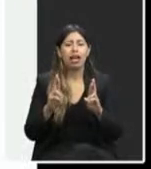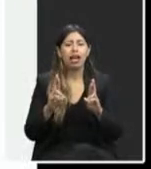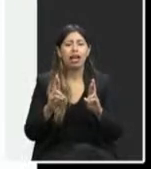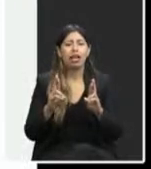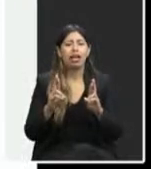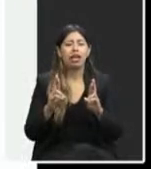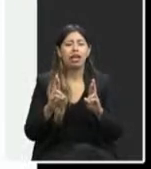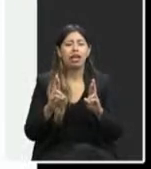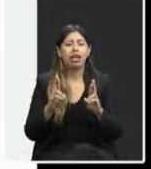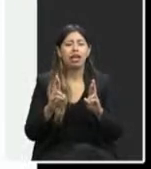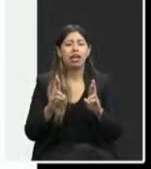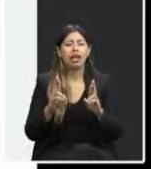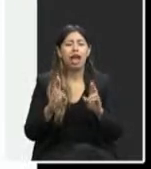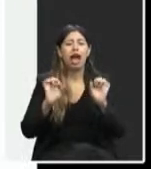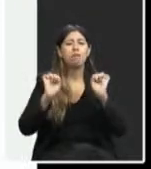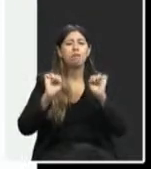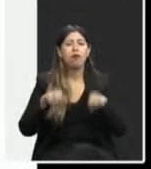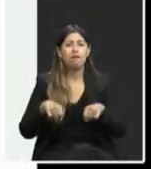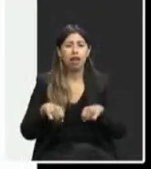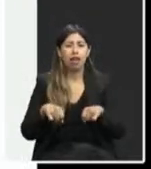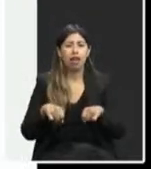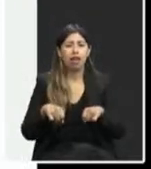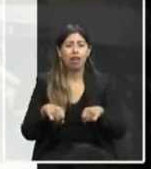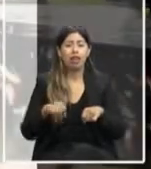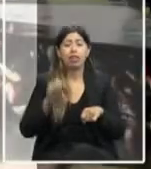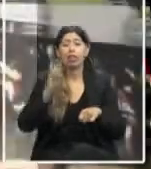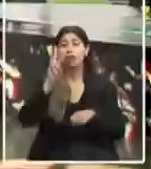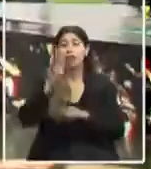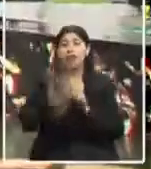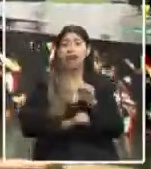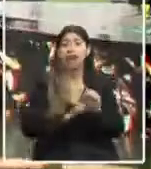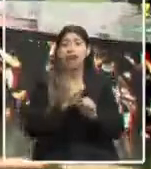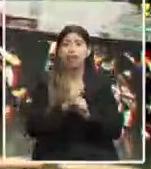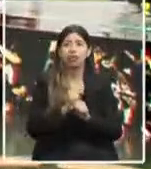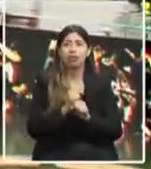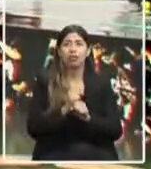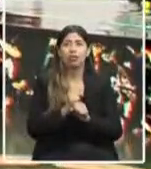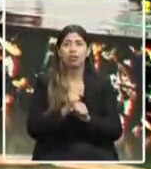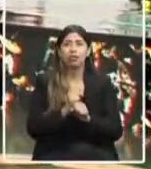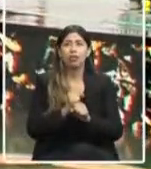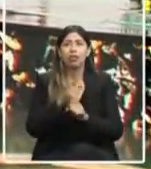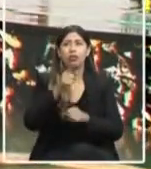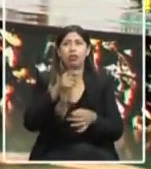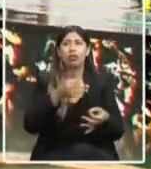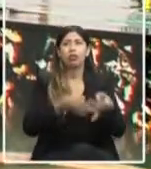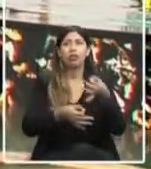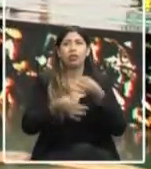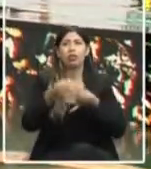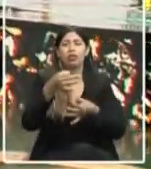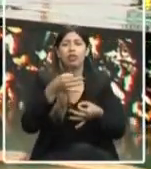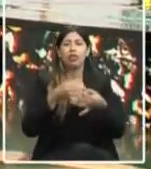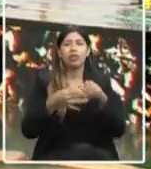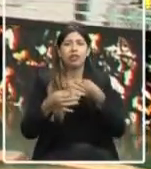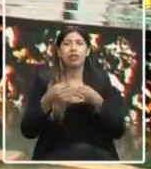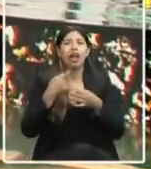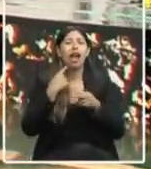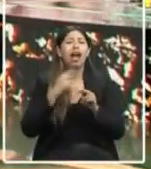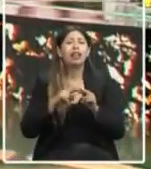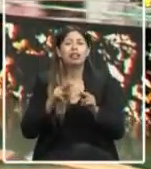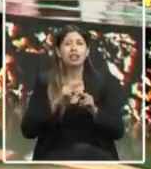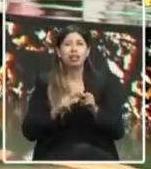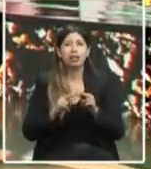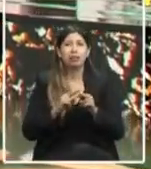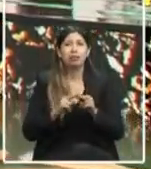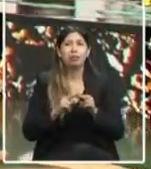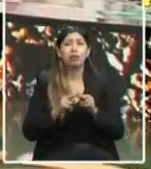de manera ya aprobada en 3 años. Nos está diciendo en qué estamos. Y